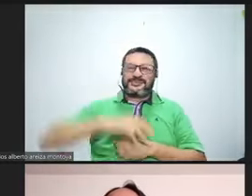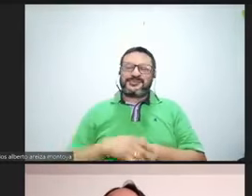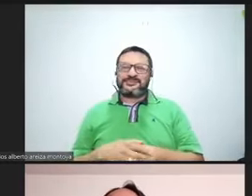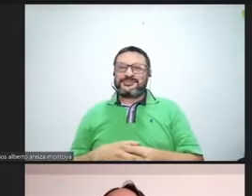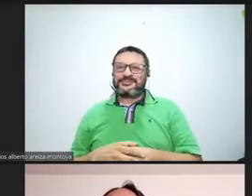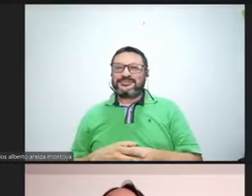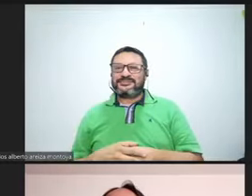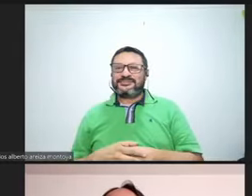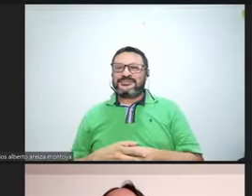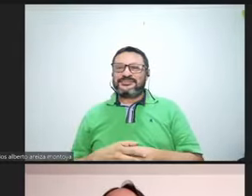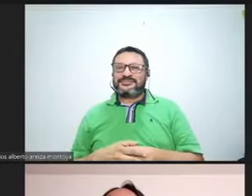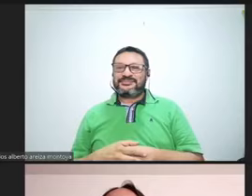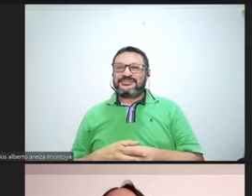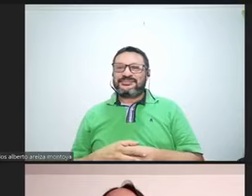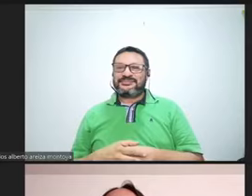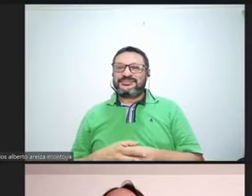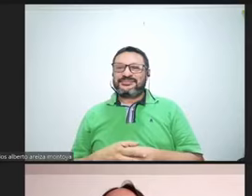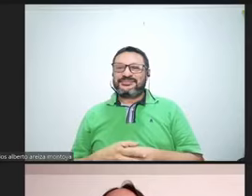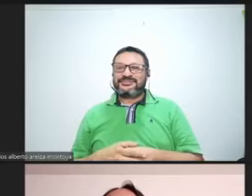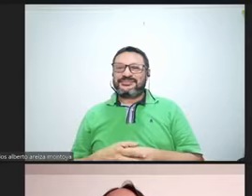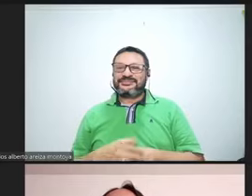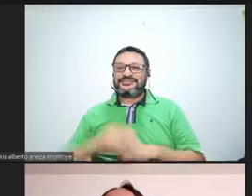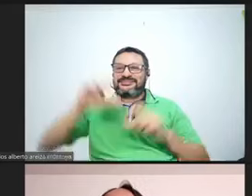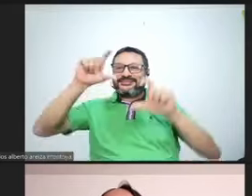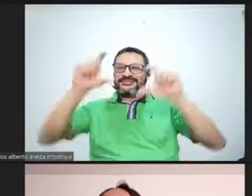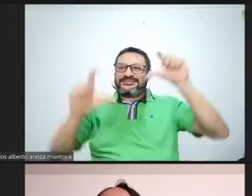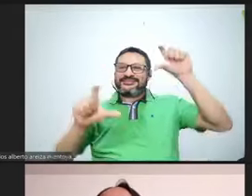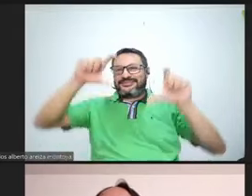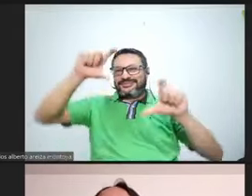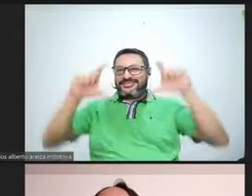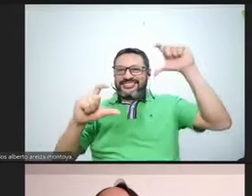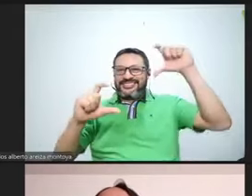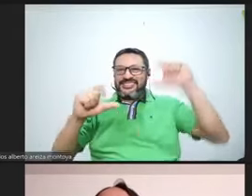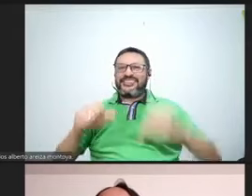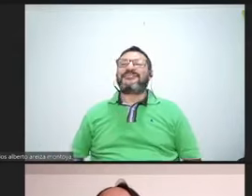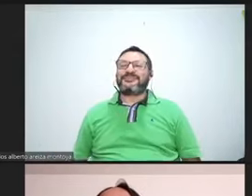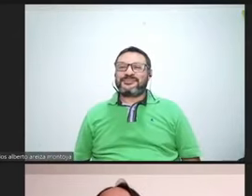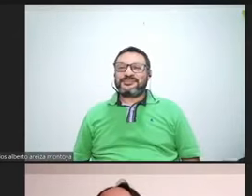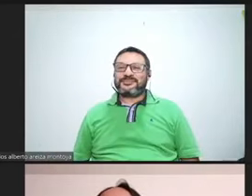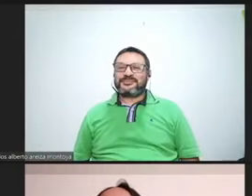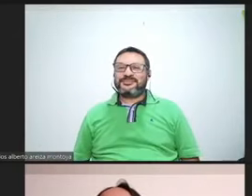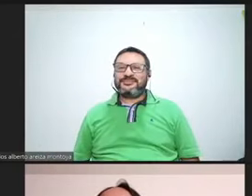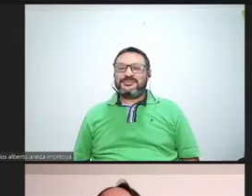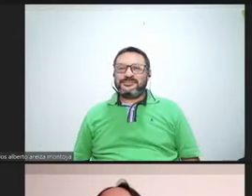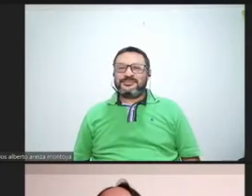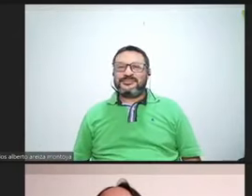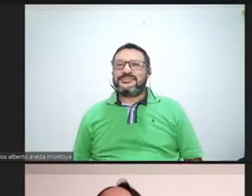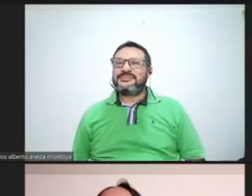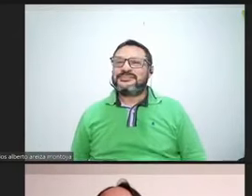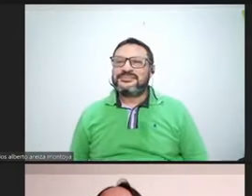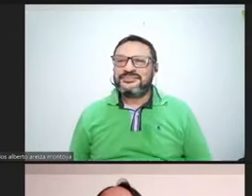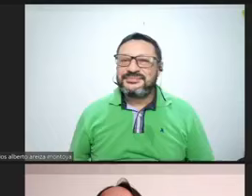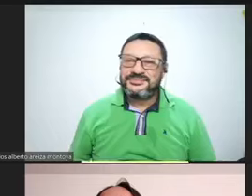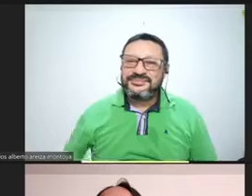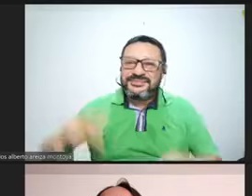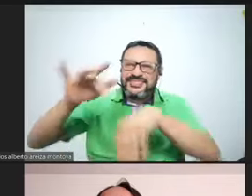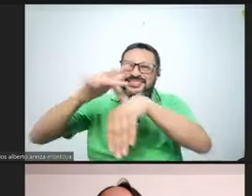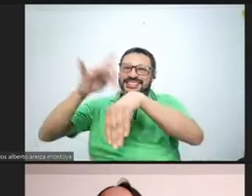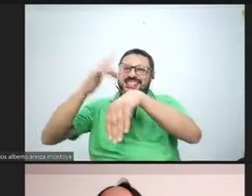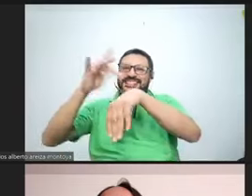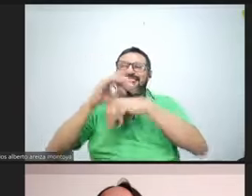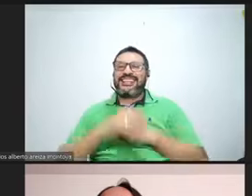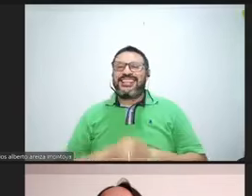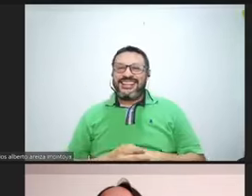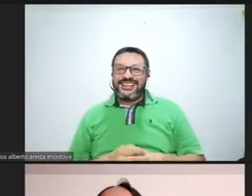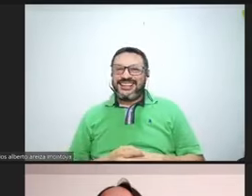No es el mundo, es Caroline. Soy yo la que está al revés, no puede ser. A quien saludamos, Caro,